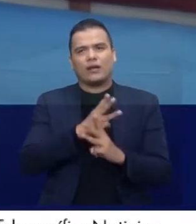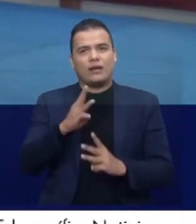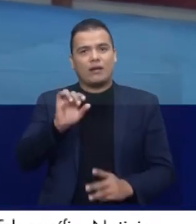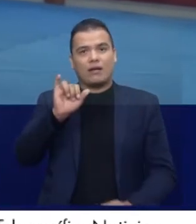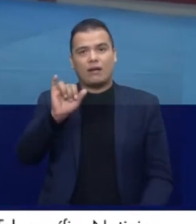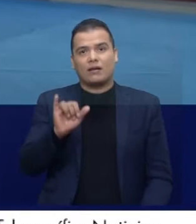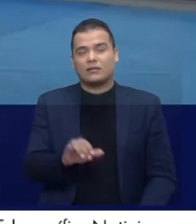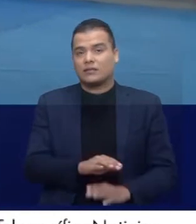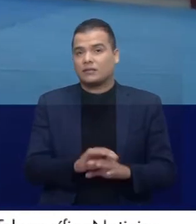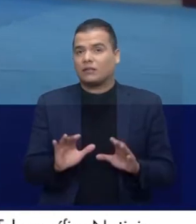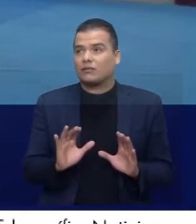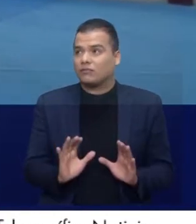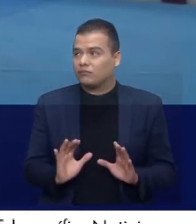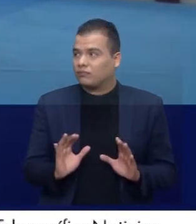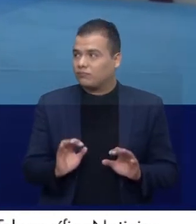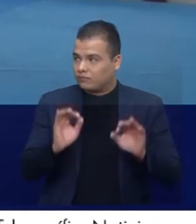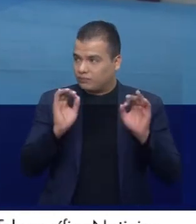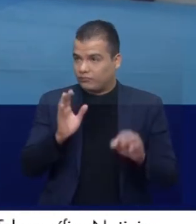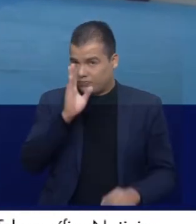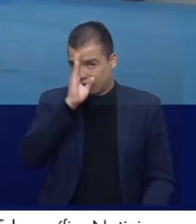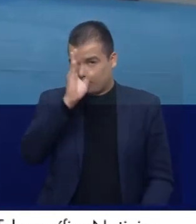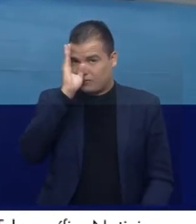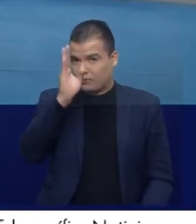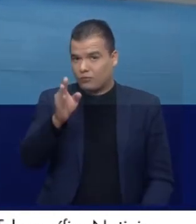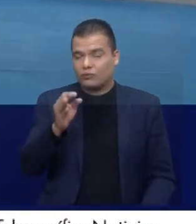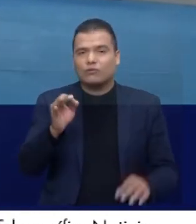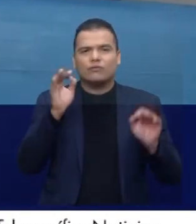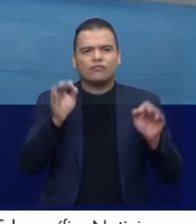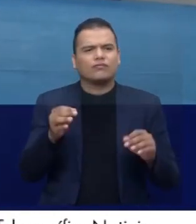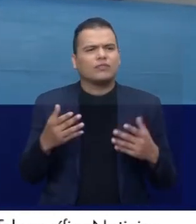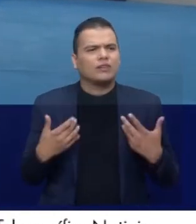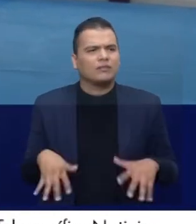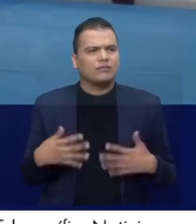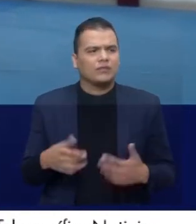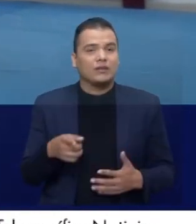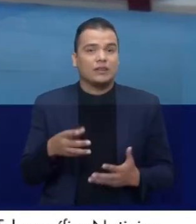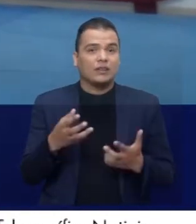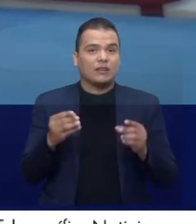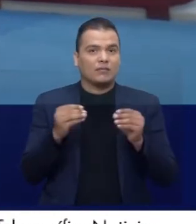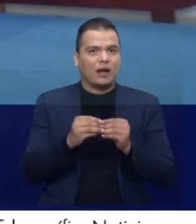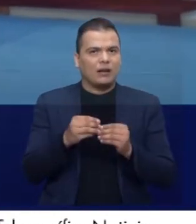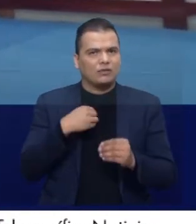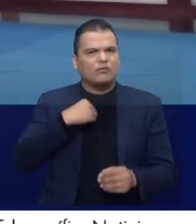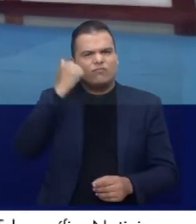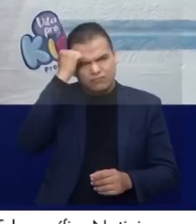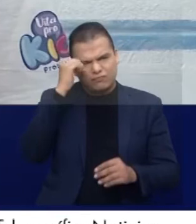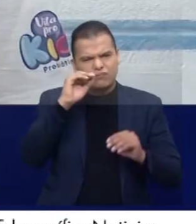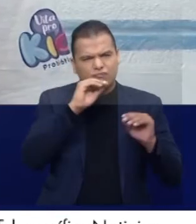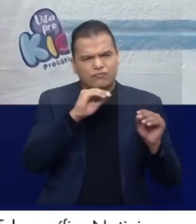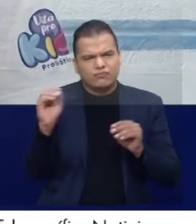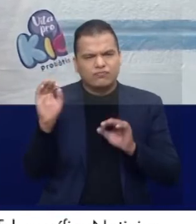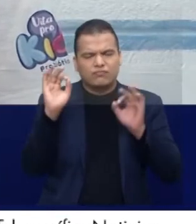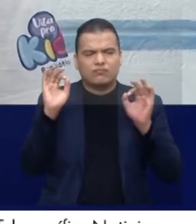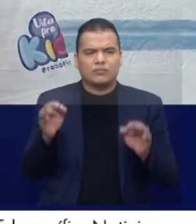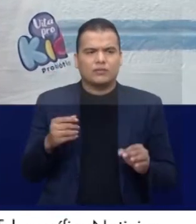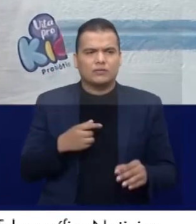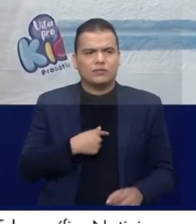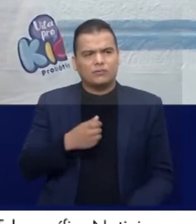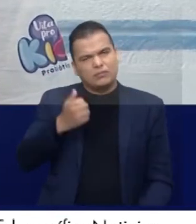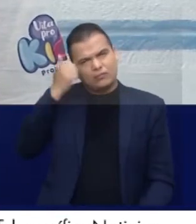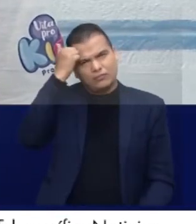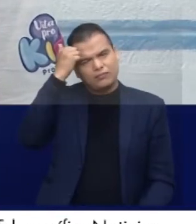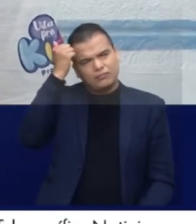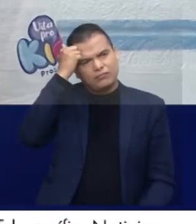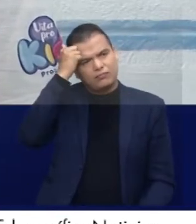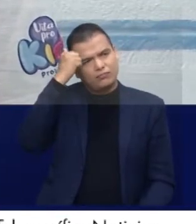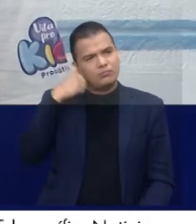sus sueños van más allá. En el futuro tiene como meta ser un maestro del karate. Pues el punto de ser maestro es